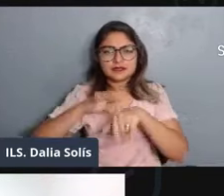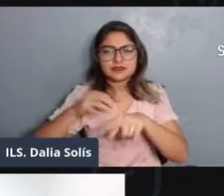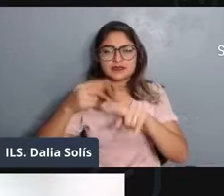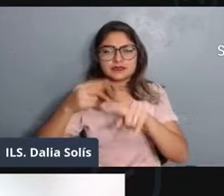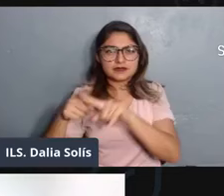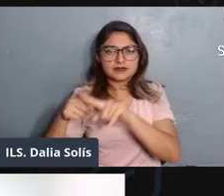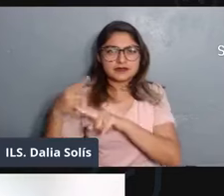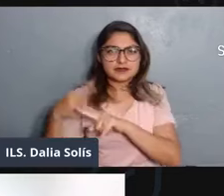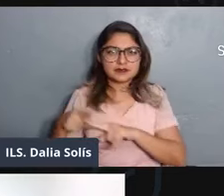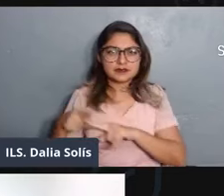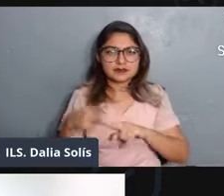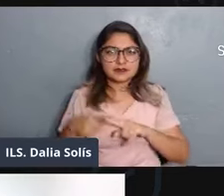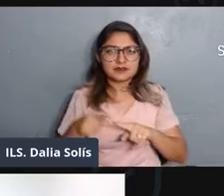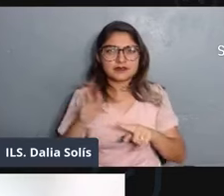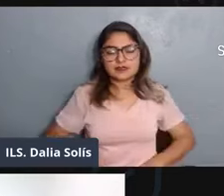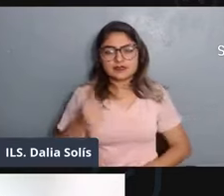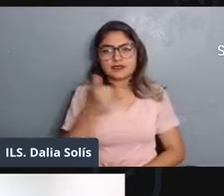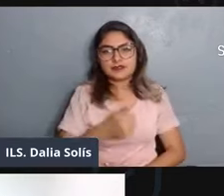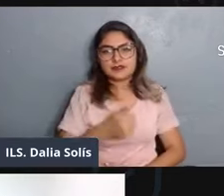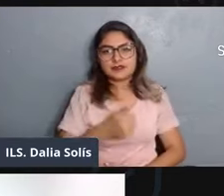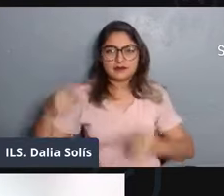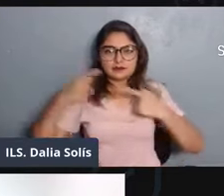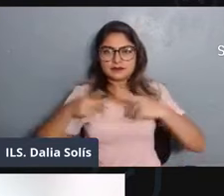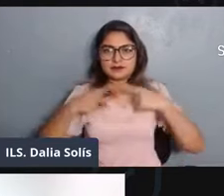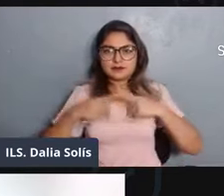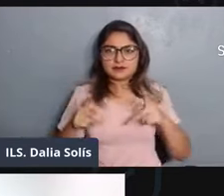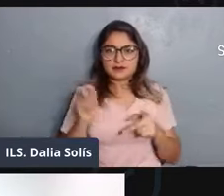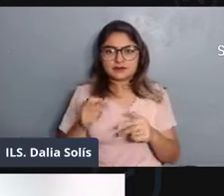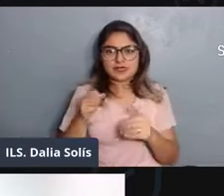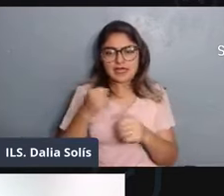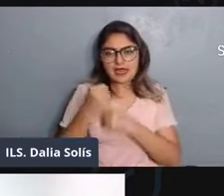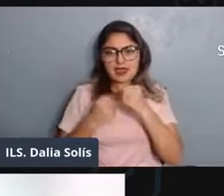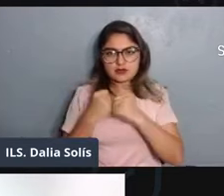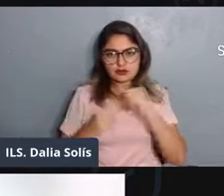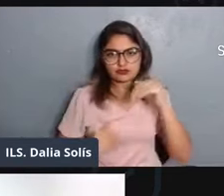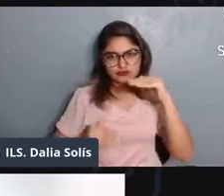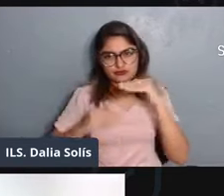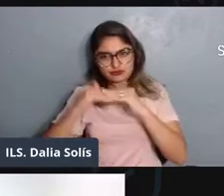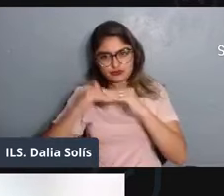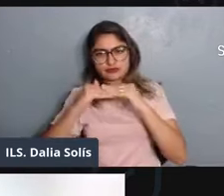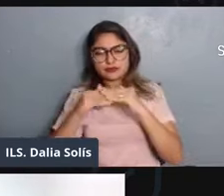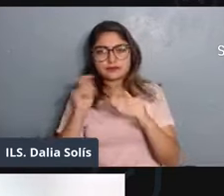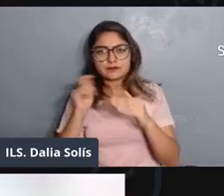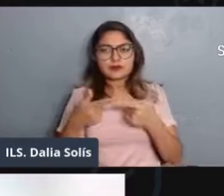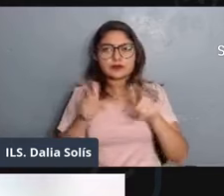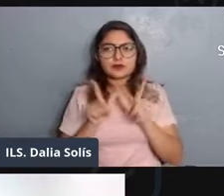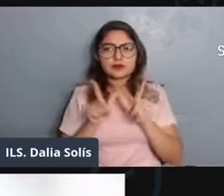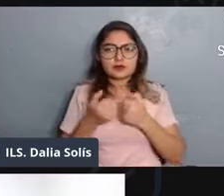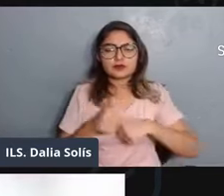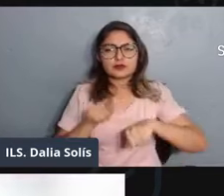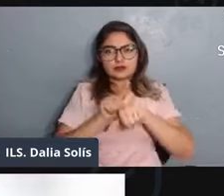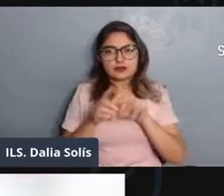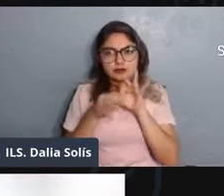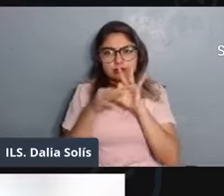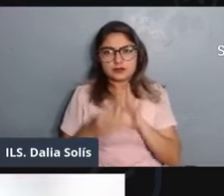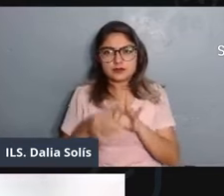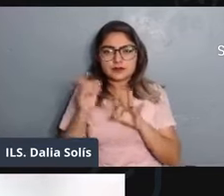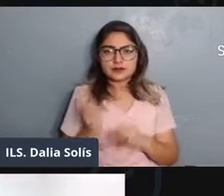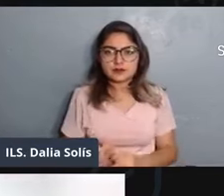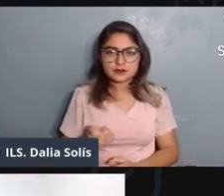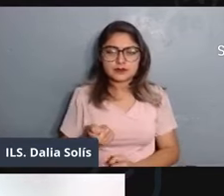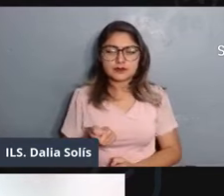máxima, especificada por un grupo social, que justo aquí también la OMS, la Organización Mundial de la Salud, nos dice,